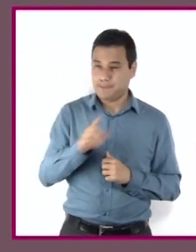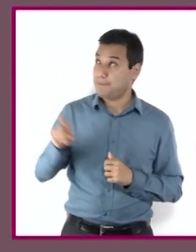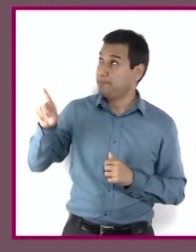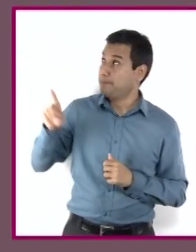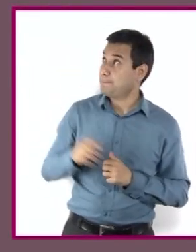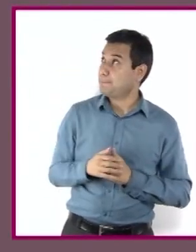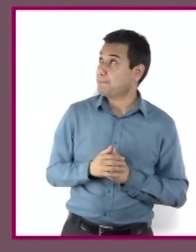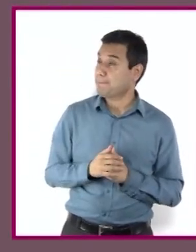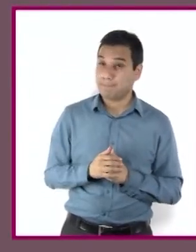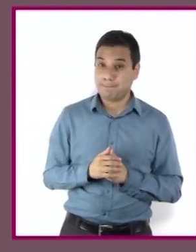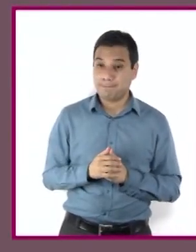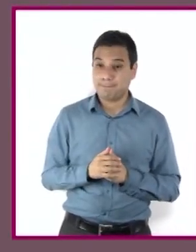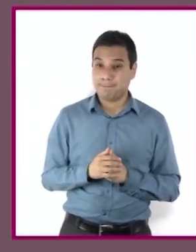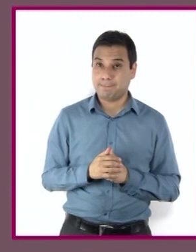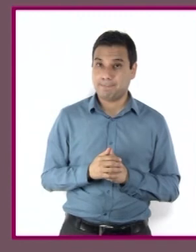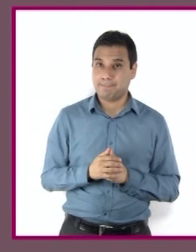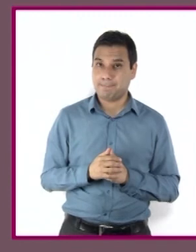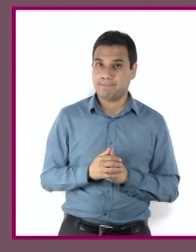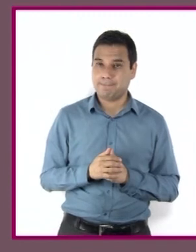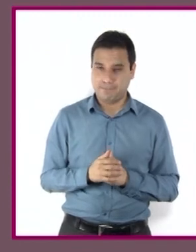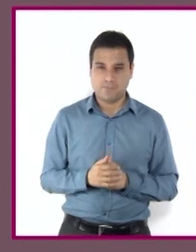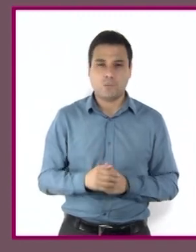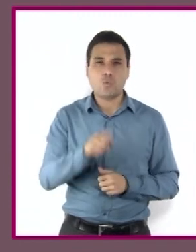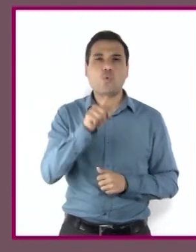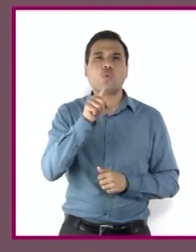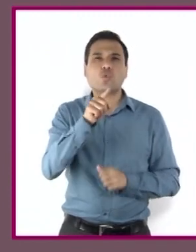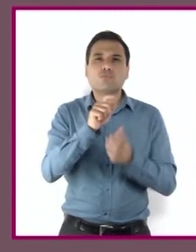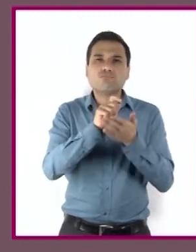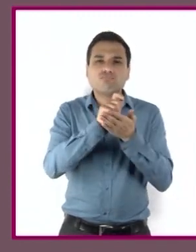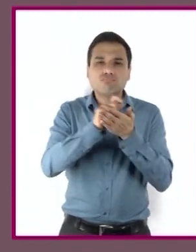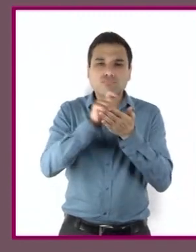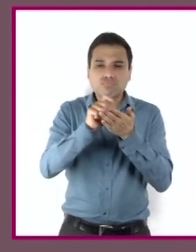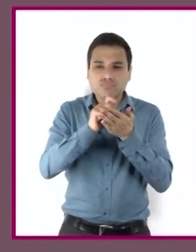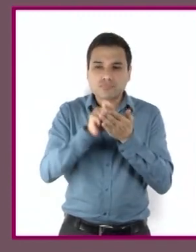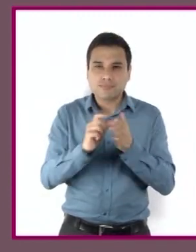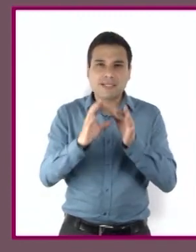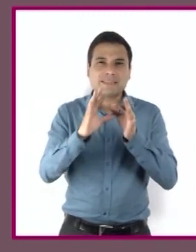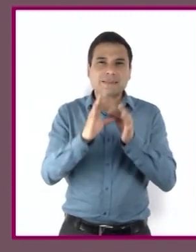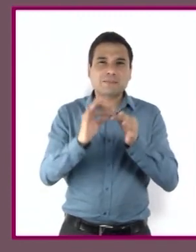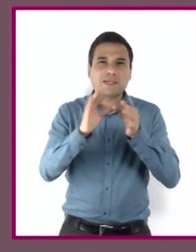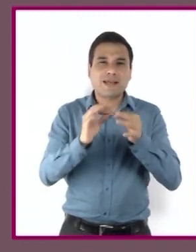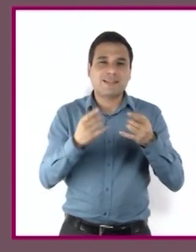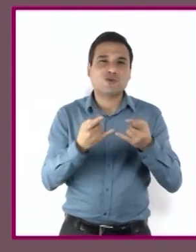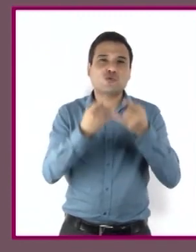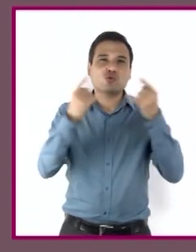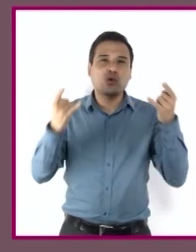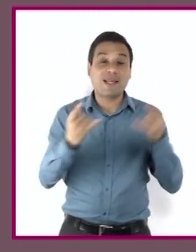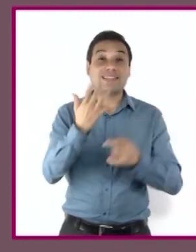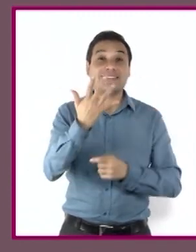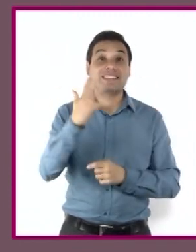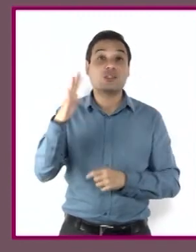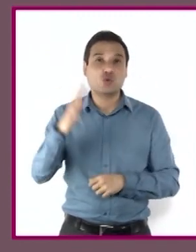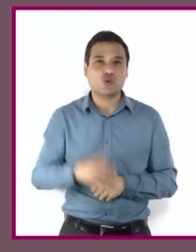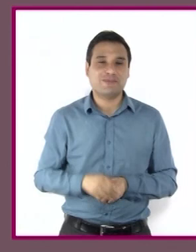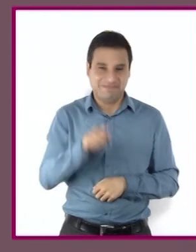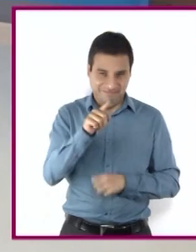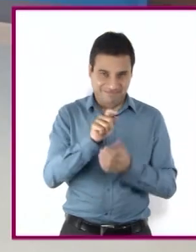central de la Piedra del Sol, describan brevemente las características de la leyenda de los 5 soles